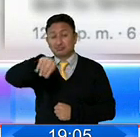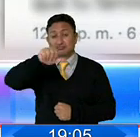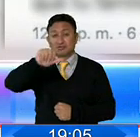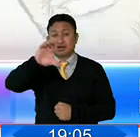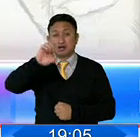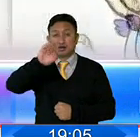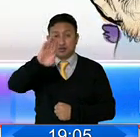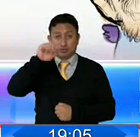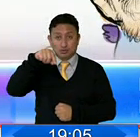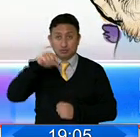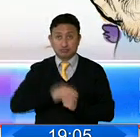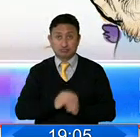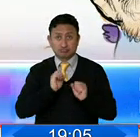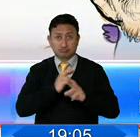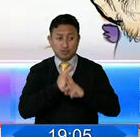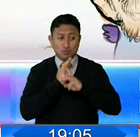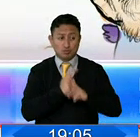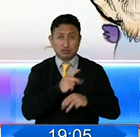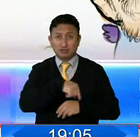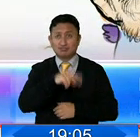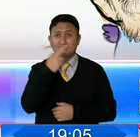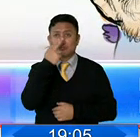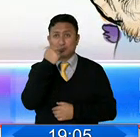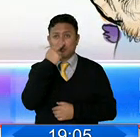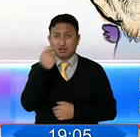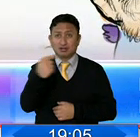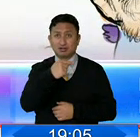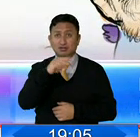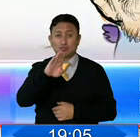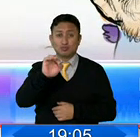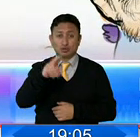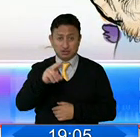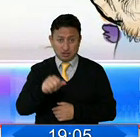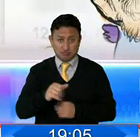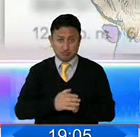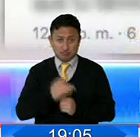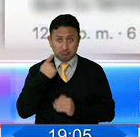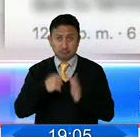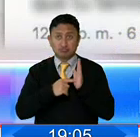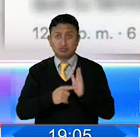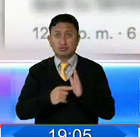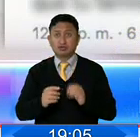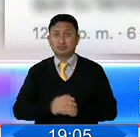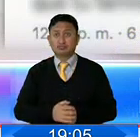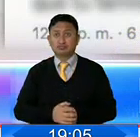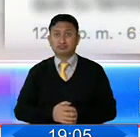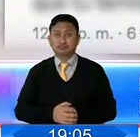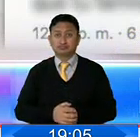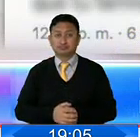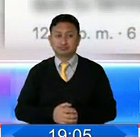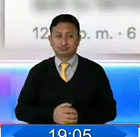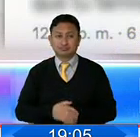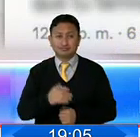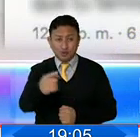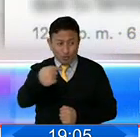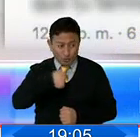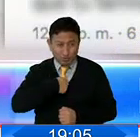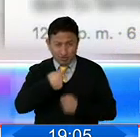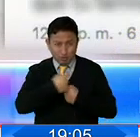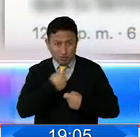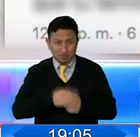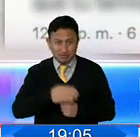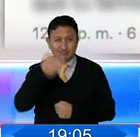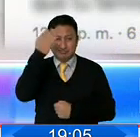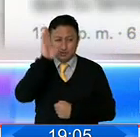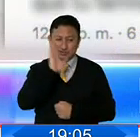Bucarán Puley es la respuesta a una caricatura de Javier Bonilla. Textualmente, Bucarán me expresa: la tienes cogida conmigo. Dios